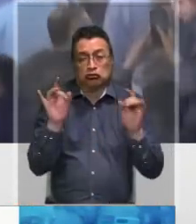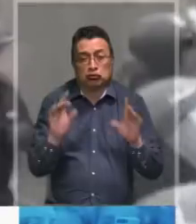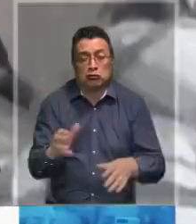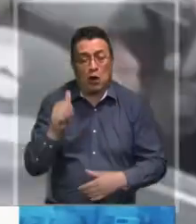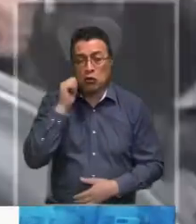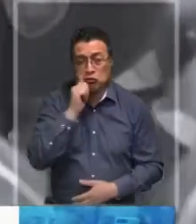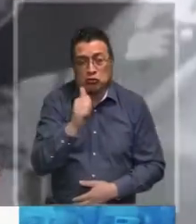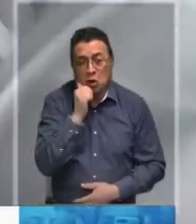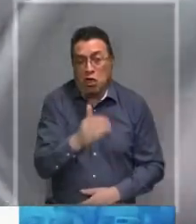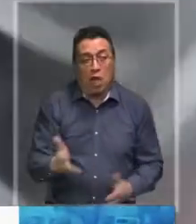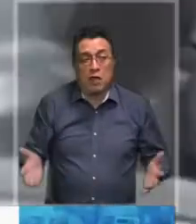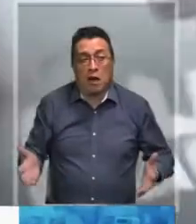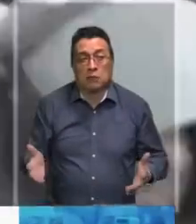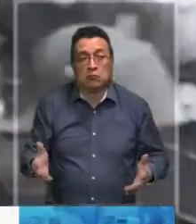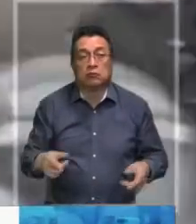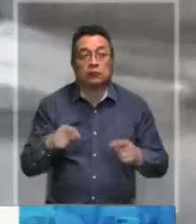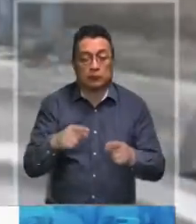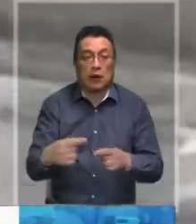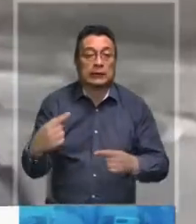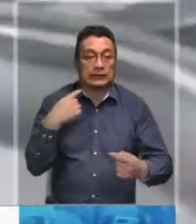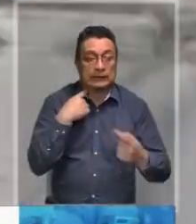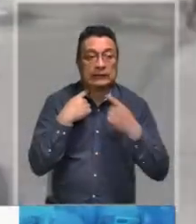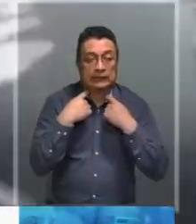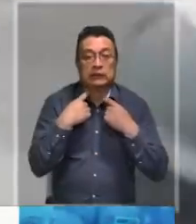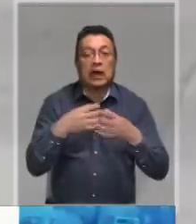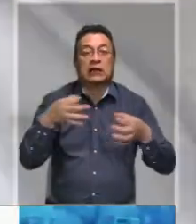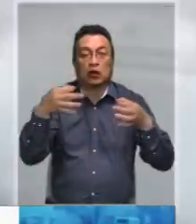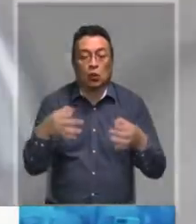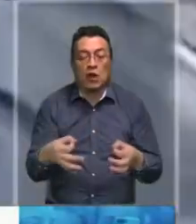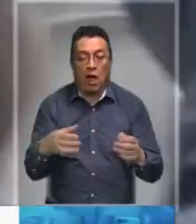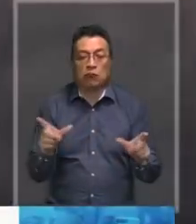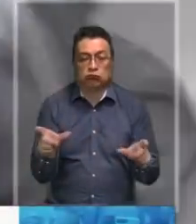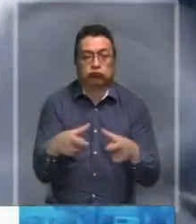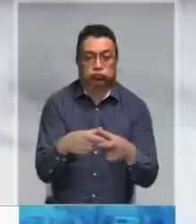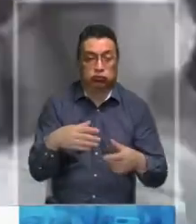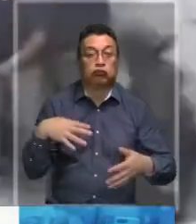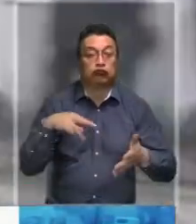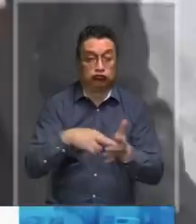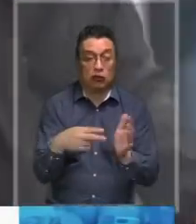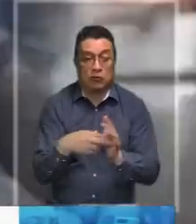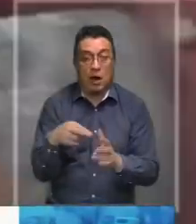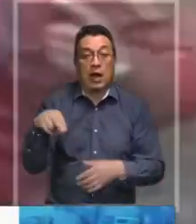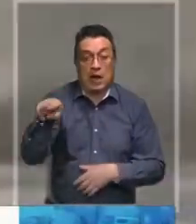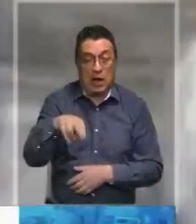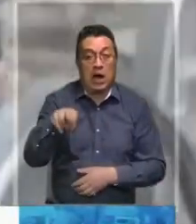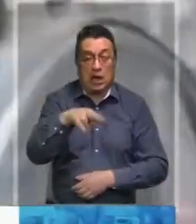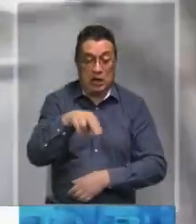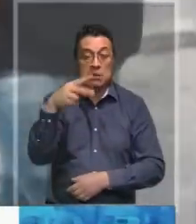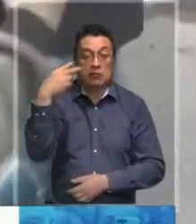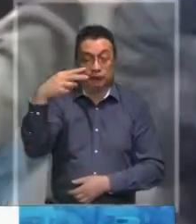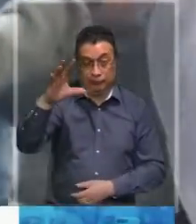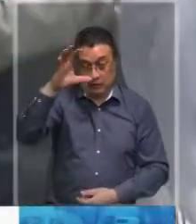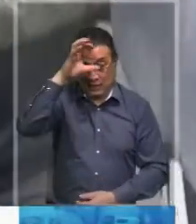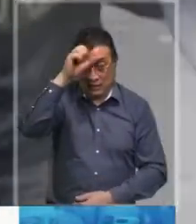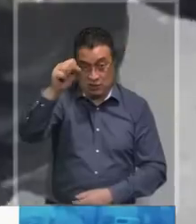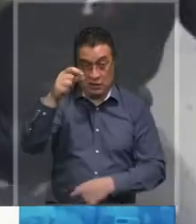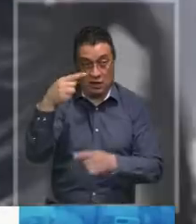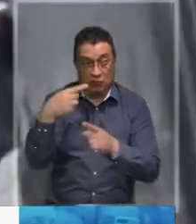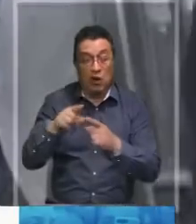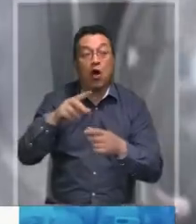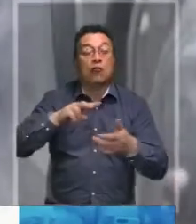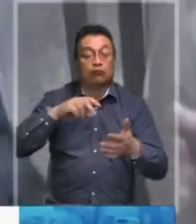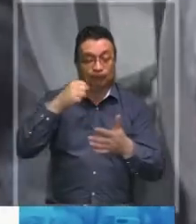todos los días. Nuevamente quedan en jaque los protocolos de seguridad en una problemática que se repite a nivel nacional, como en la constante lucha contra